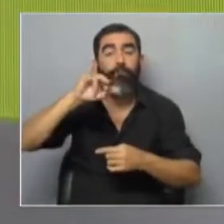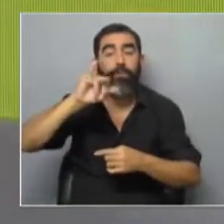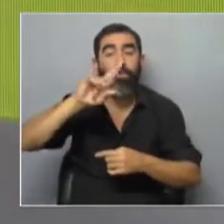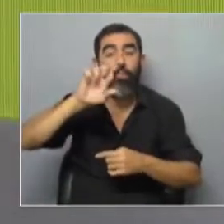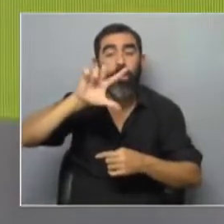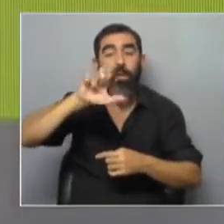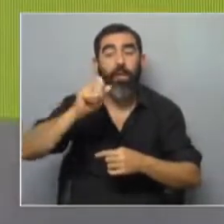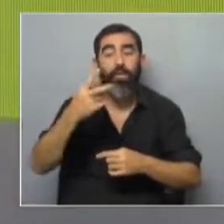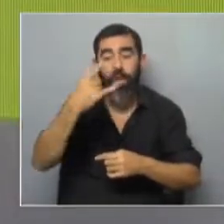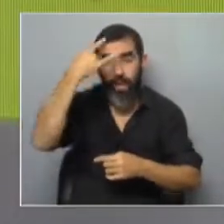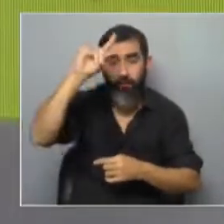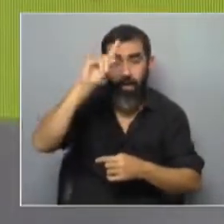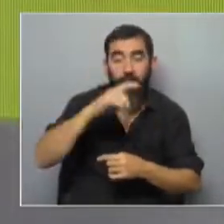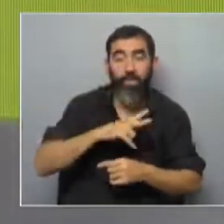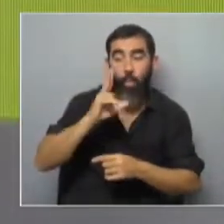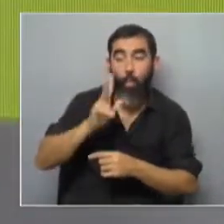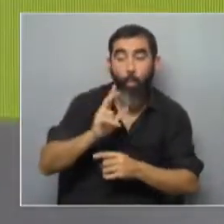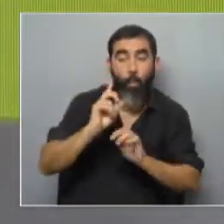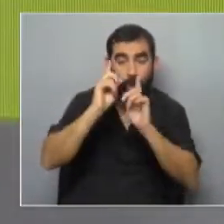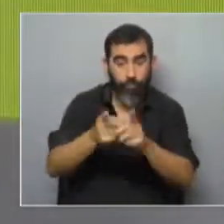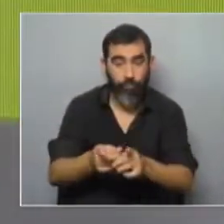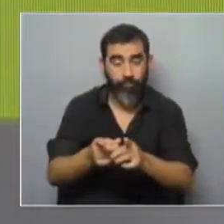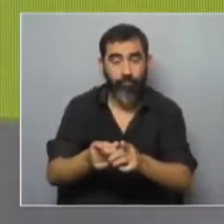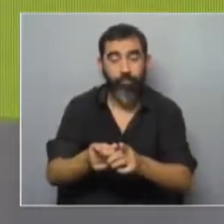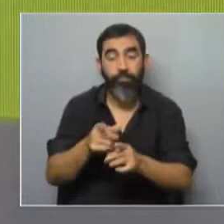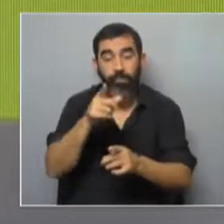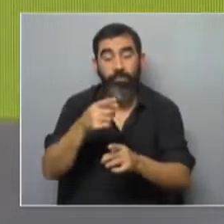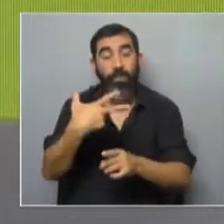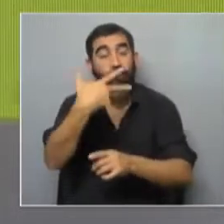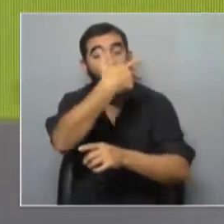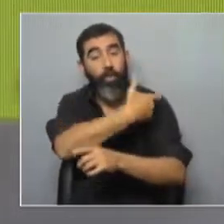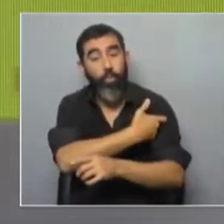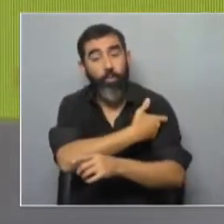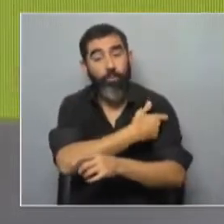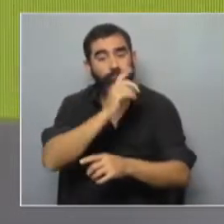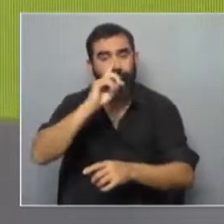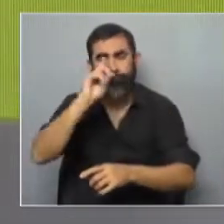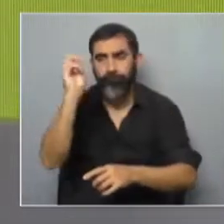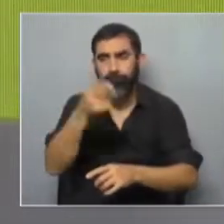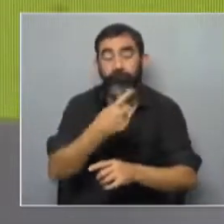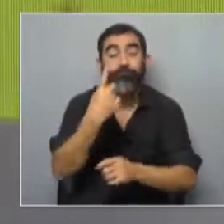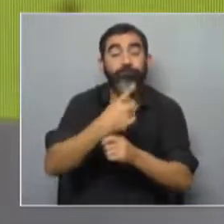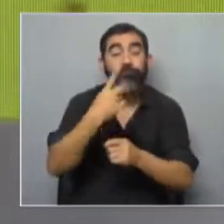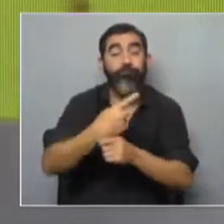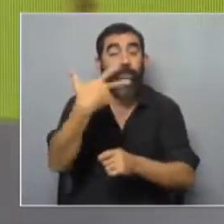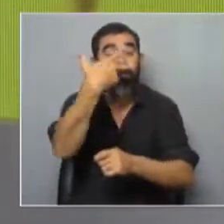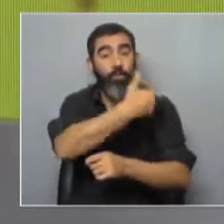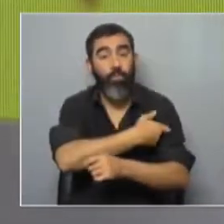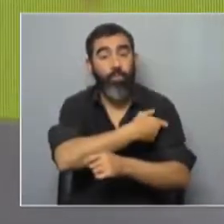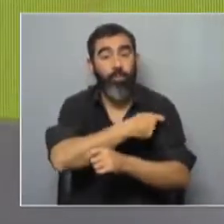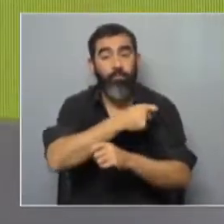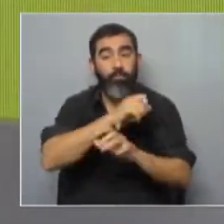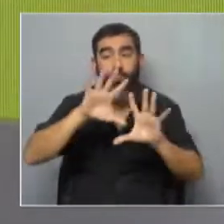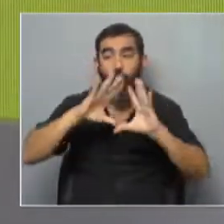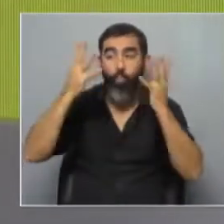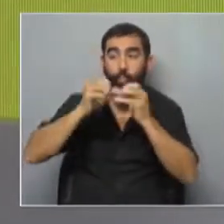vacas y también a los seres humanos. Y bueno, la vacuna de la viruela muy rápidamente fue la primera vacuna extendida a